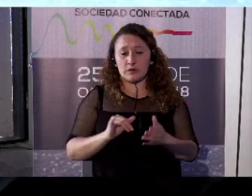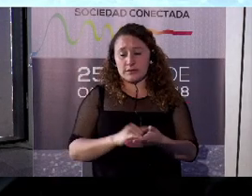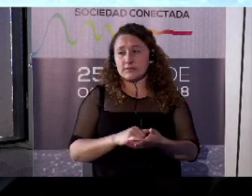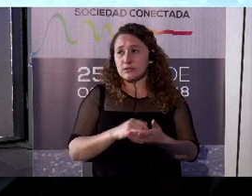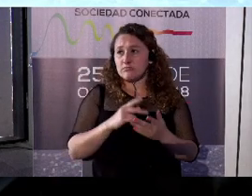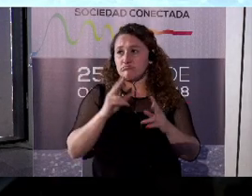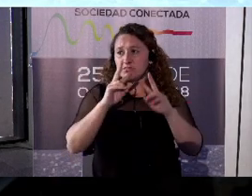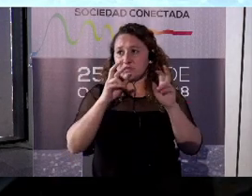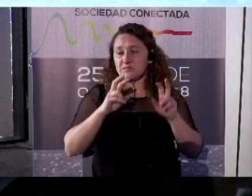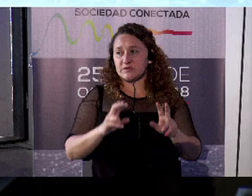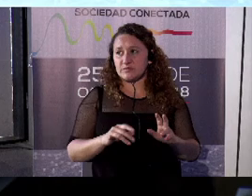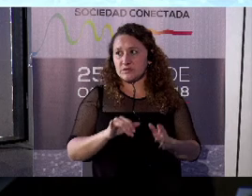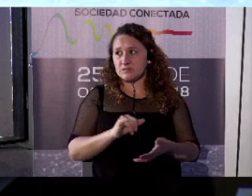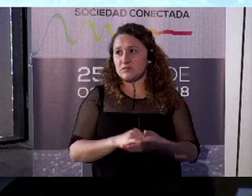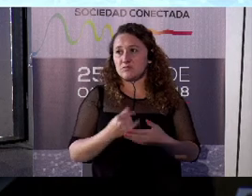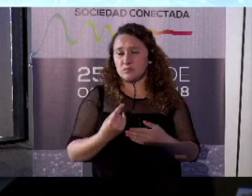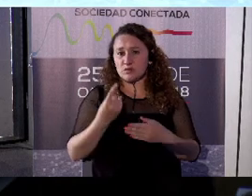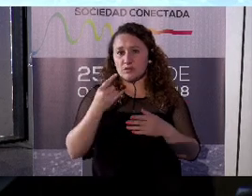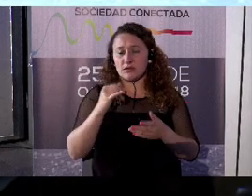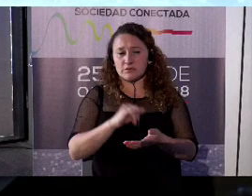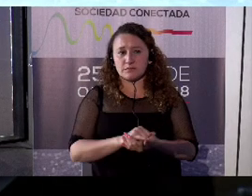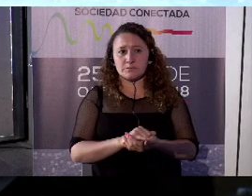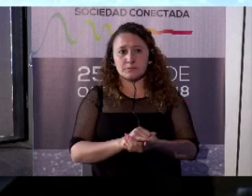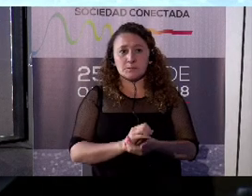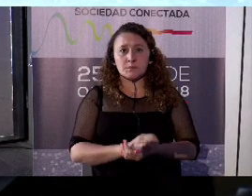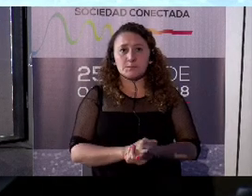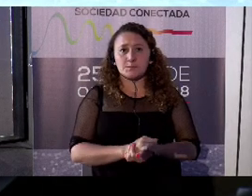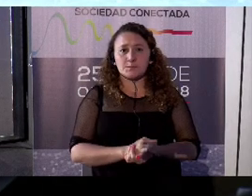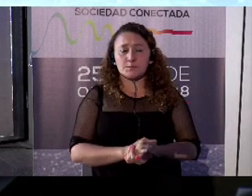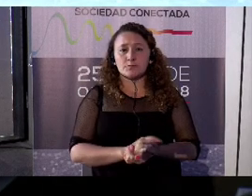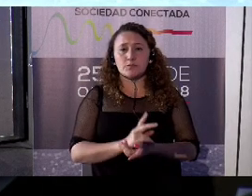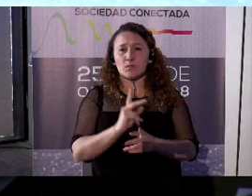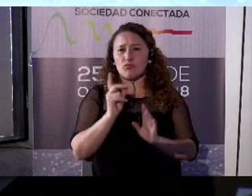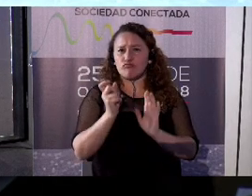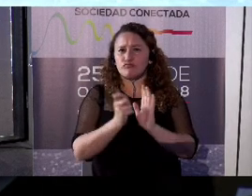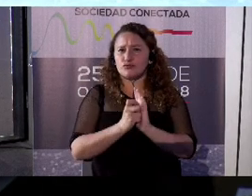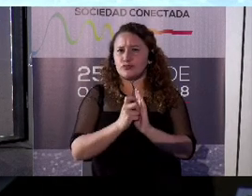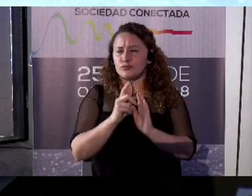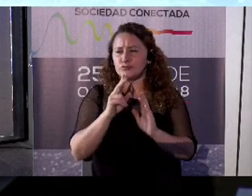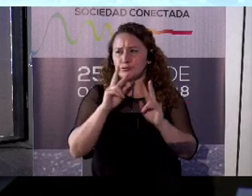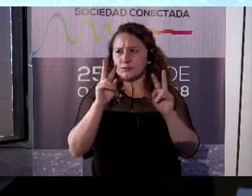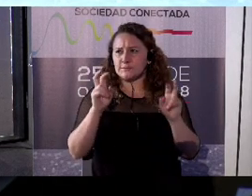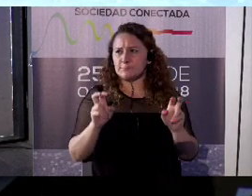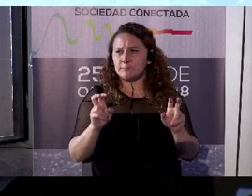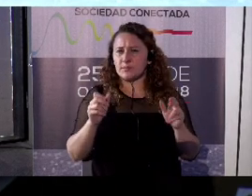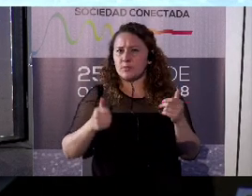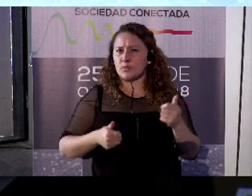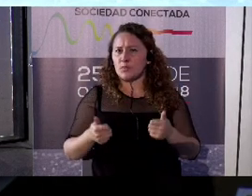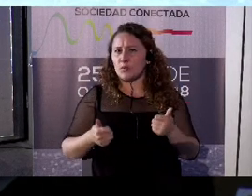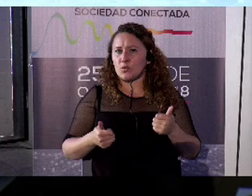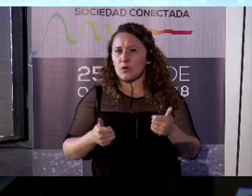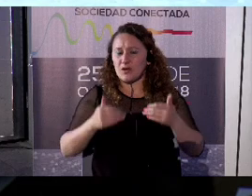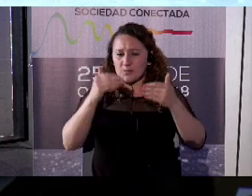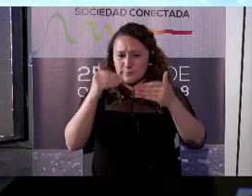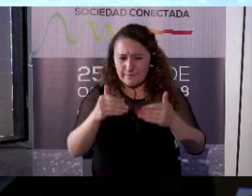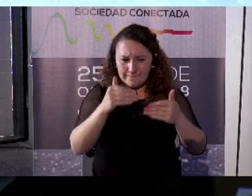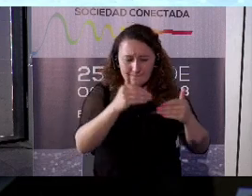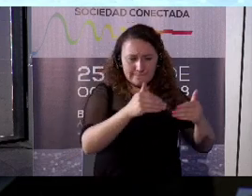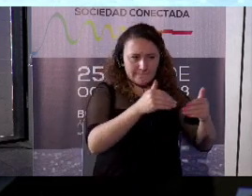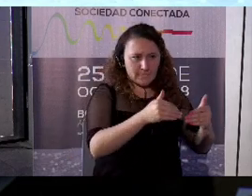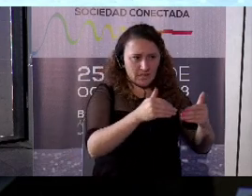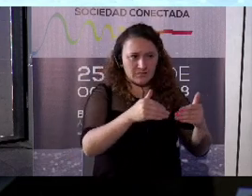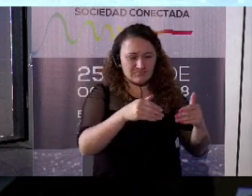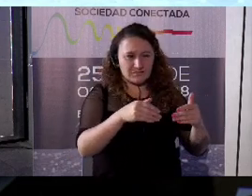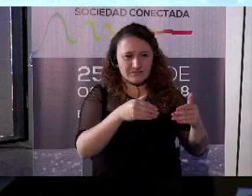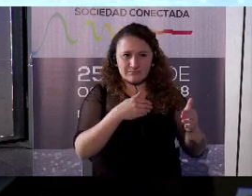tocamos con esta política hay un punto acerca de superar obstáculos con